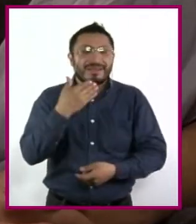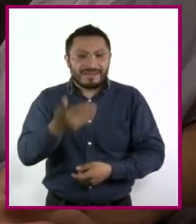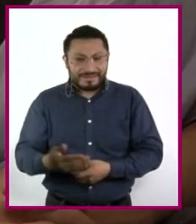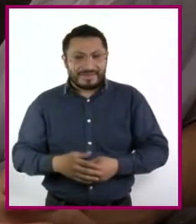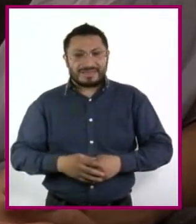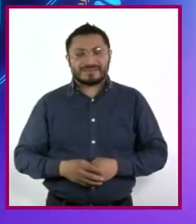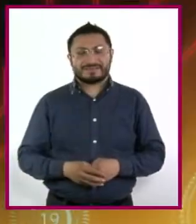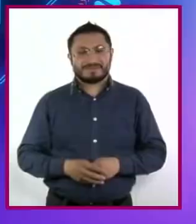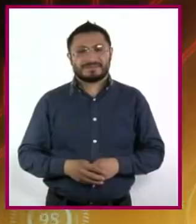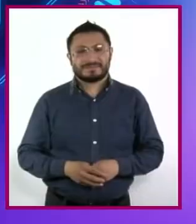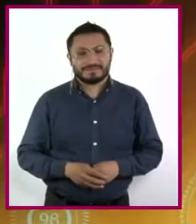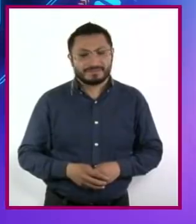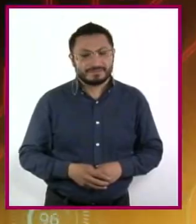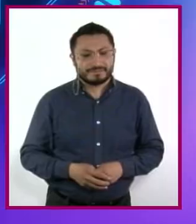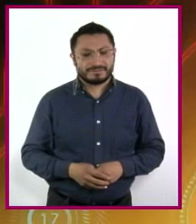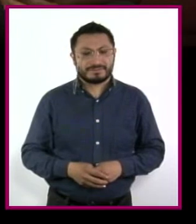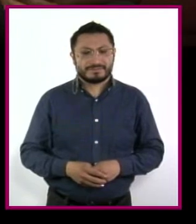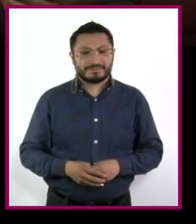nuestro bienestar.